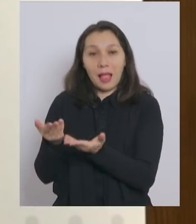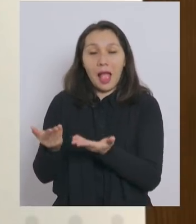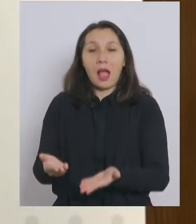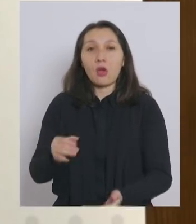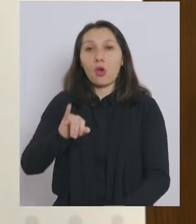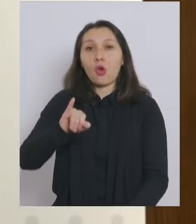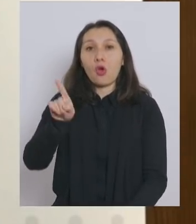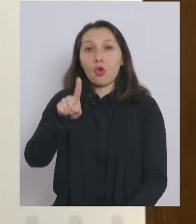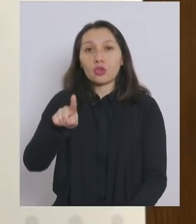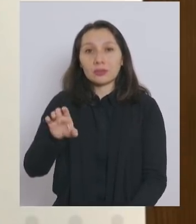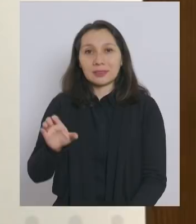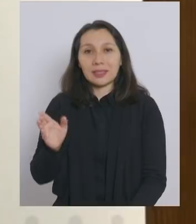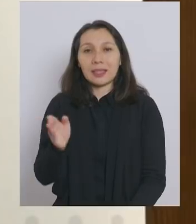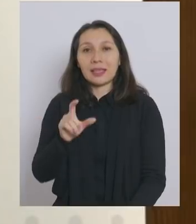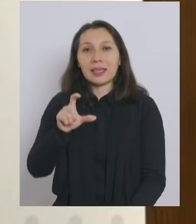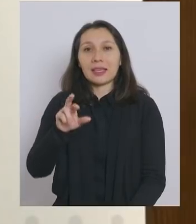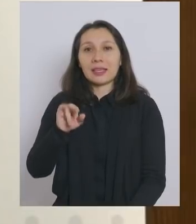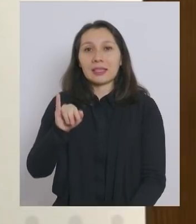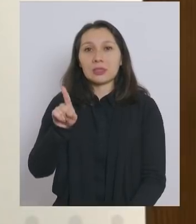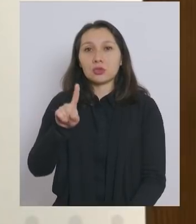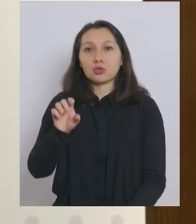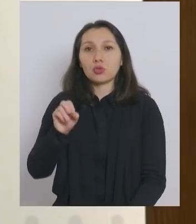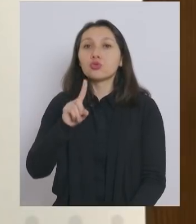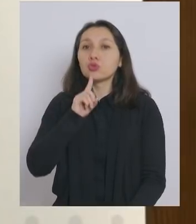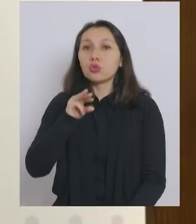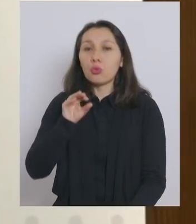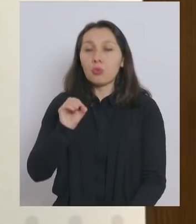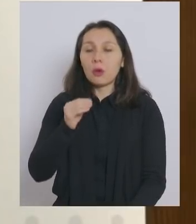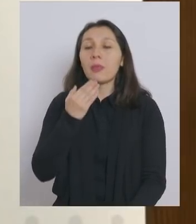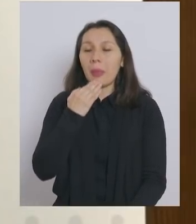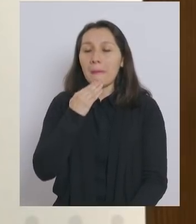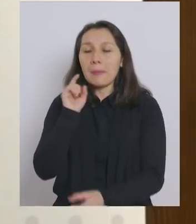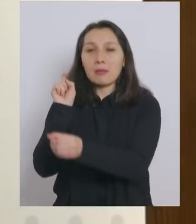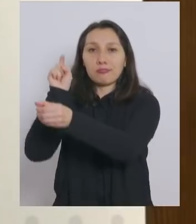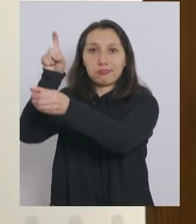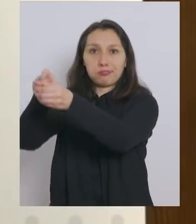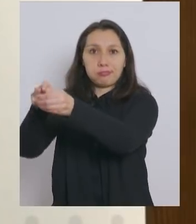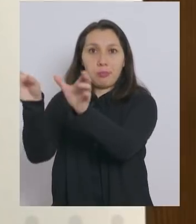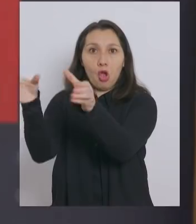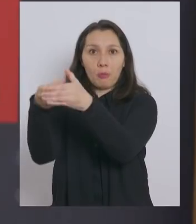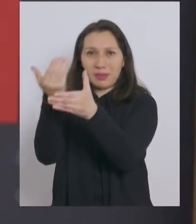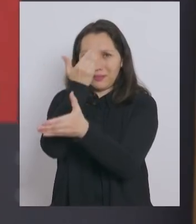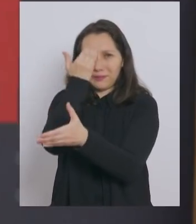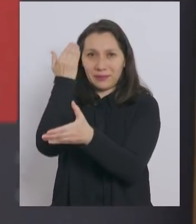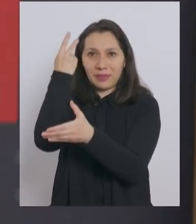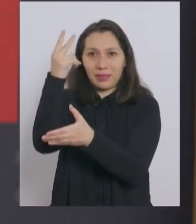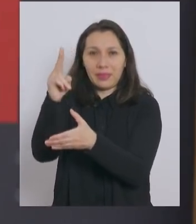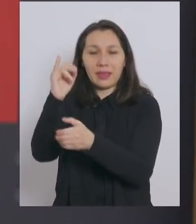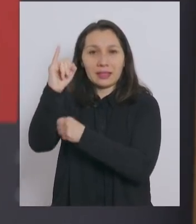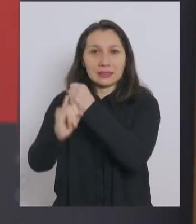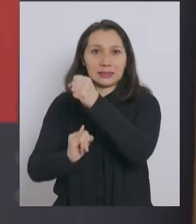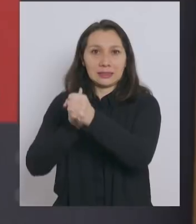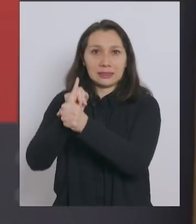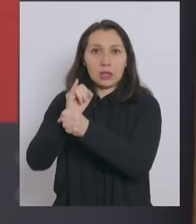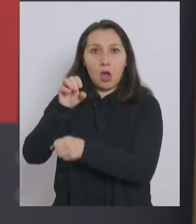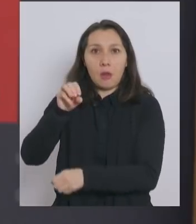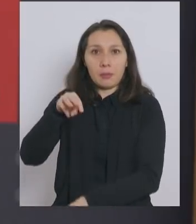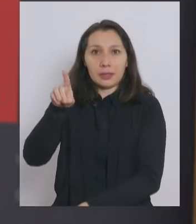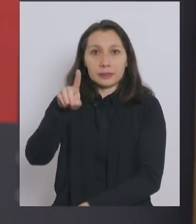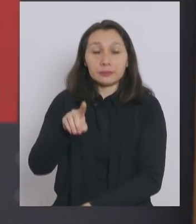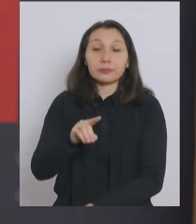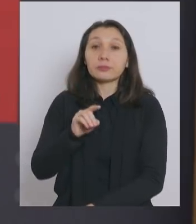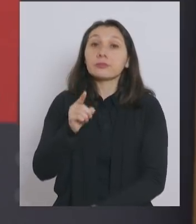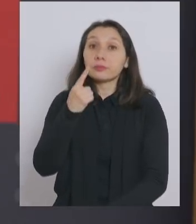José Crisóstomo, que, como dijo Patricia también, es miembro también de este comité de expertos internacionales.